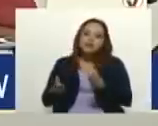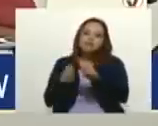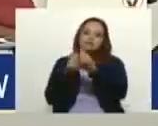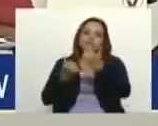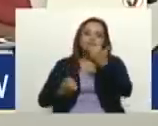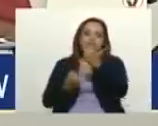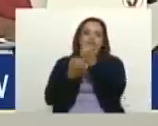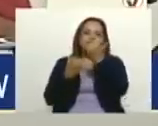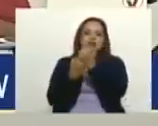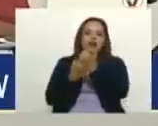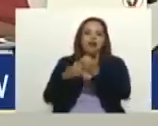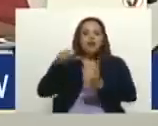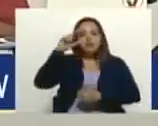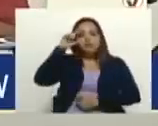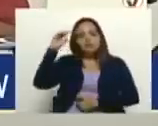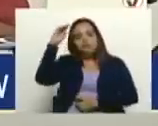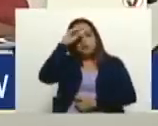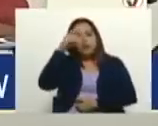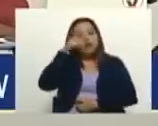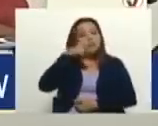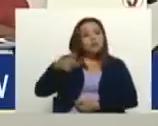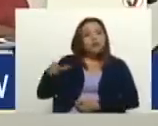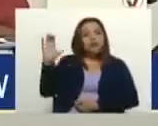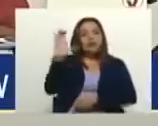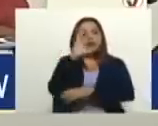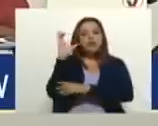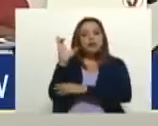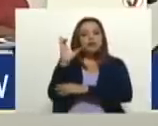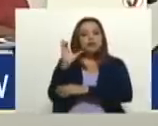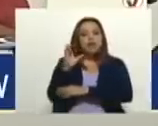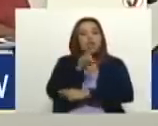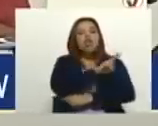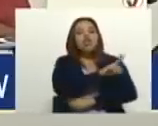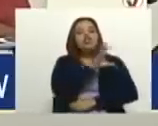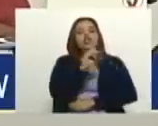de Colombia. ¿Cuánto? 200 años para ese pueblo.